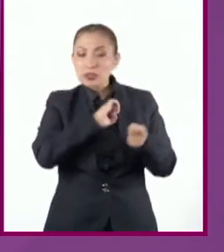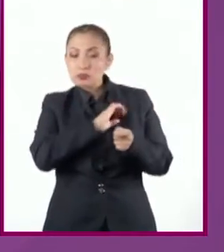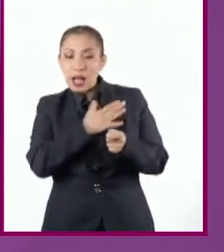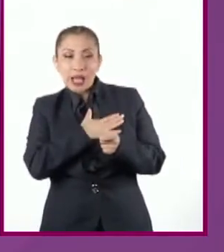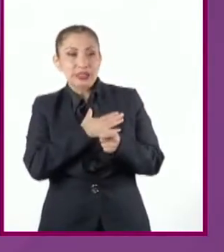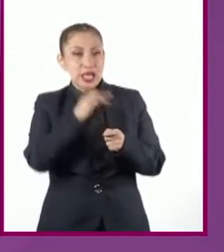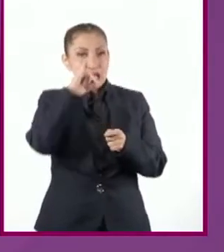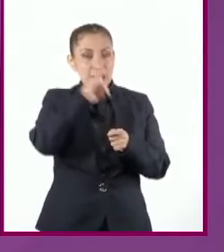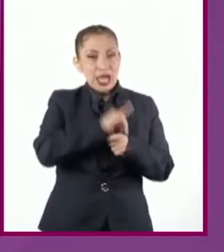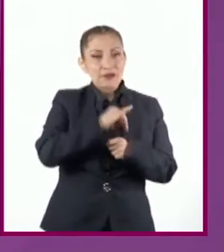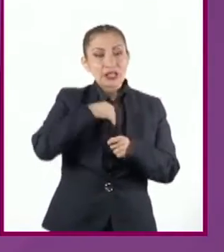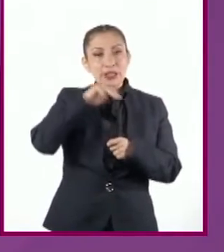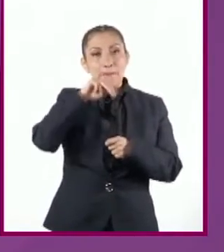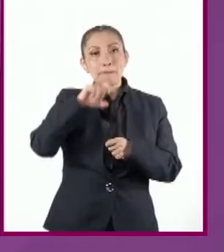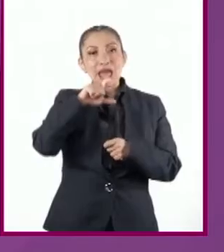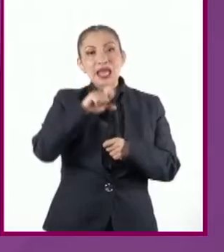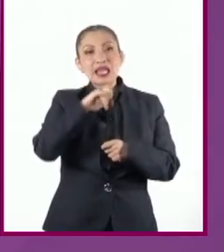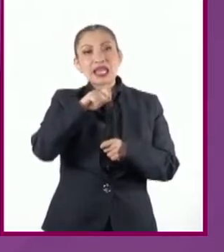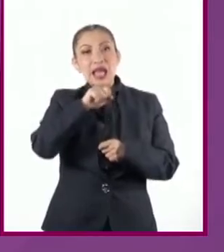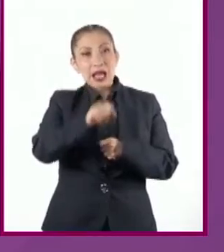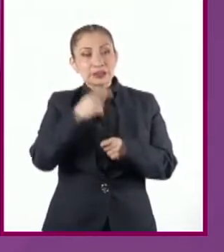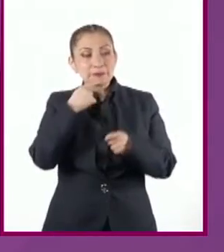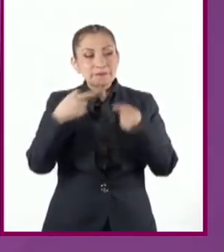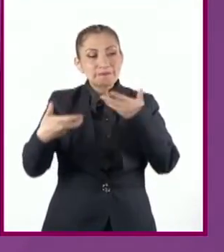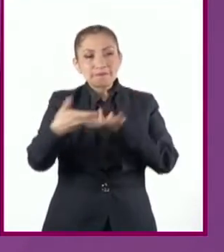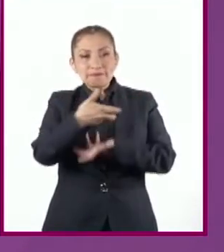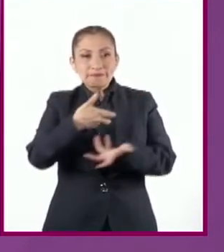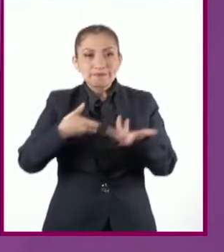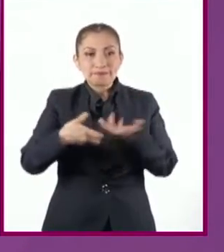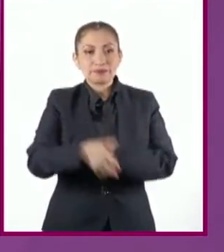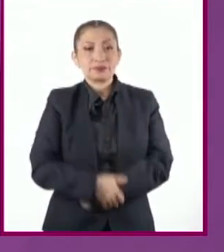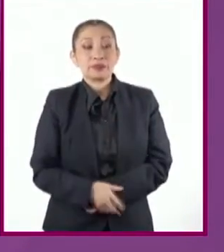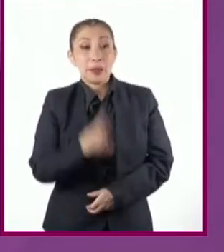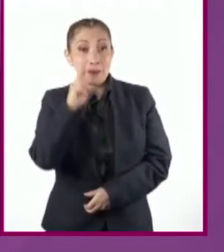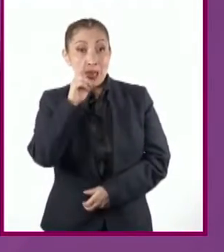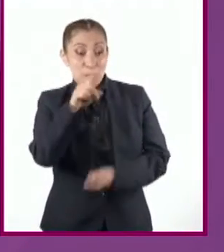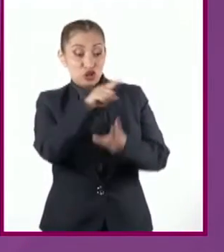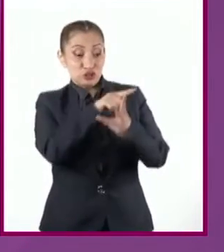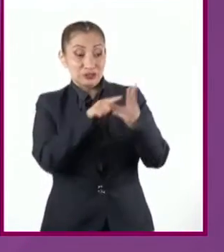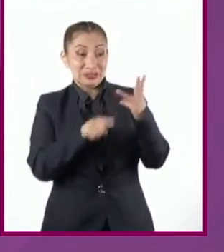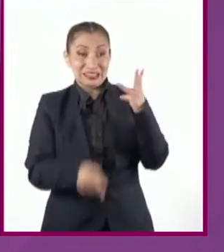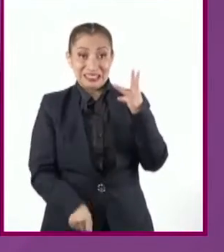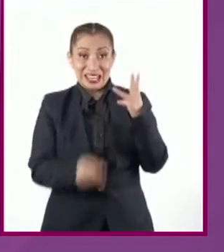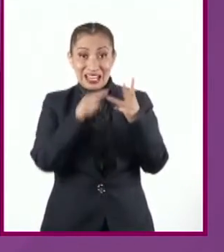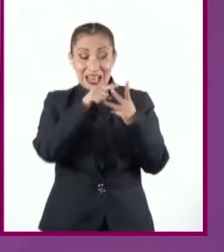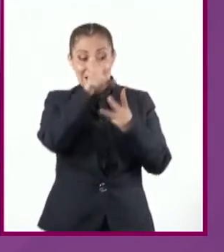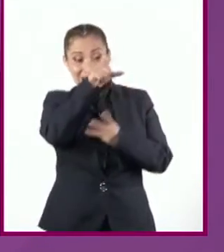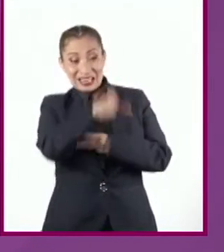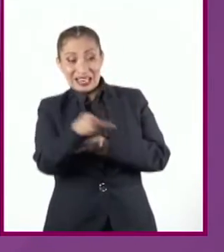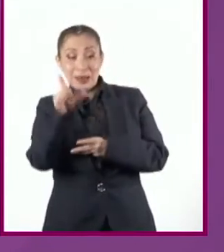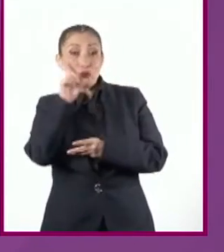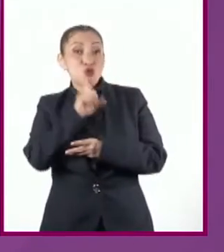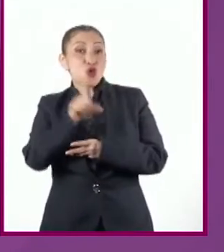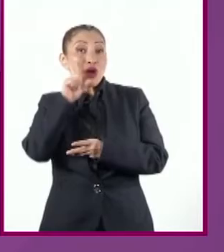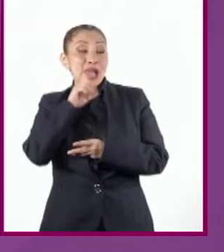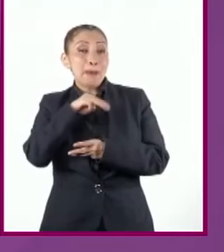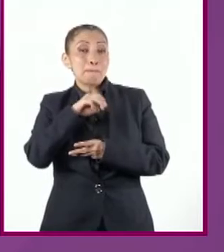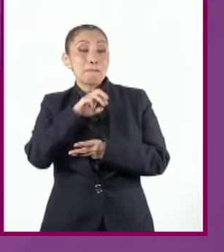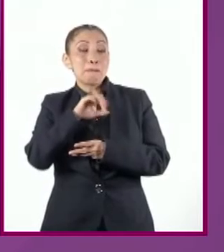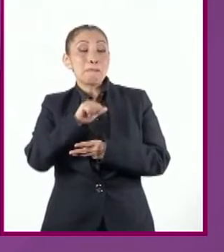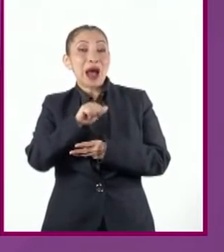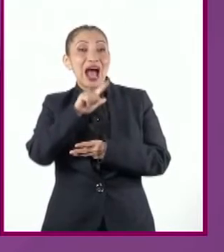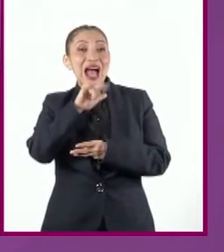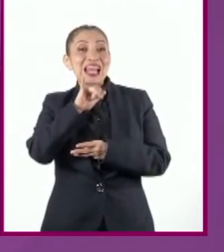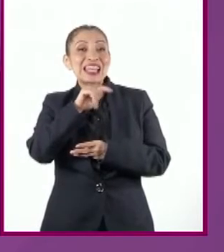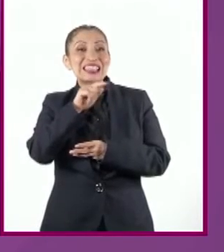españoles y jefes políticos mexicas. Vemos entonces que la imagen de Malintzin varía.